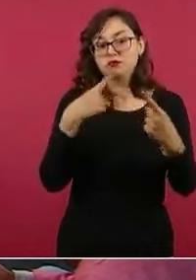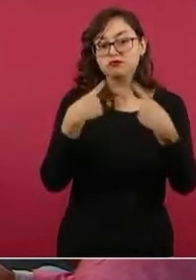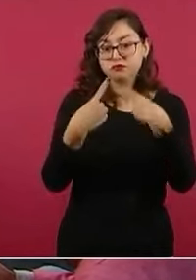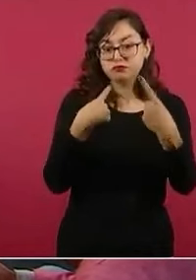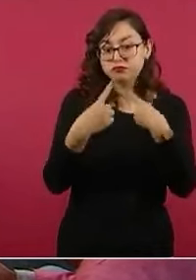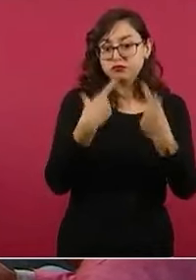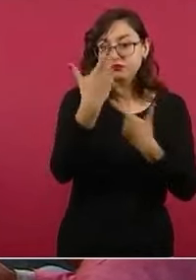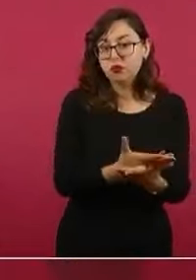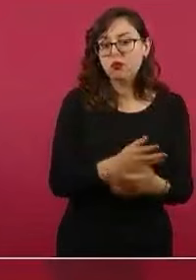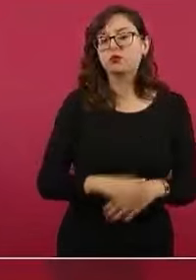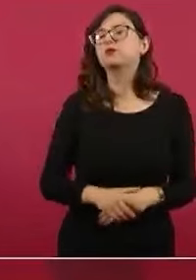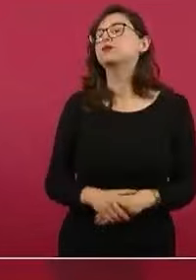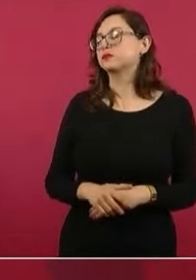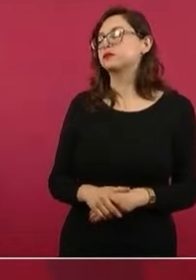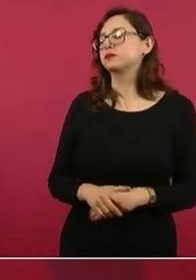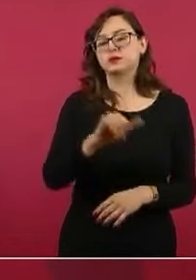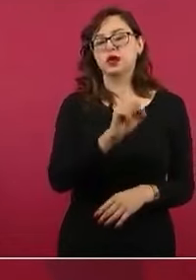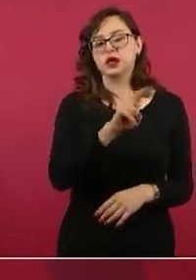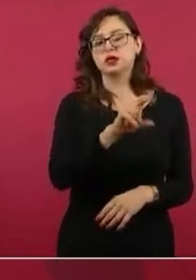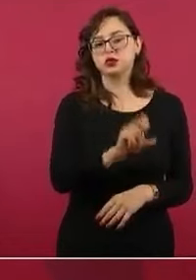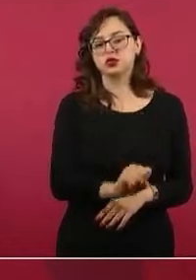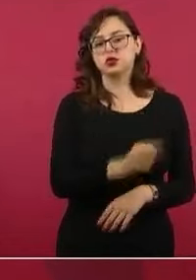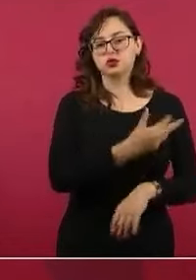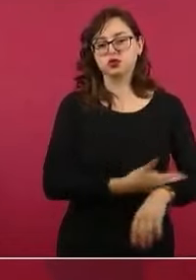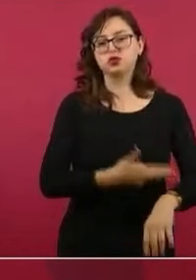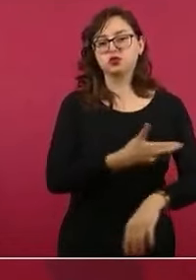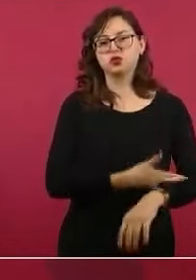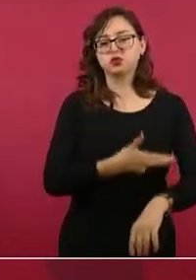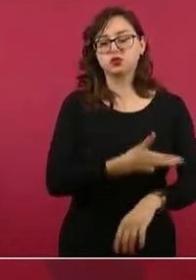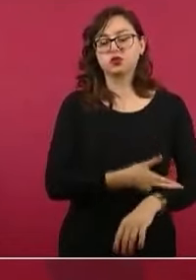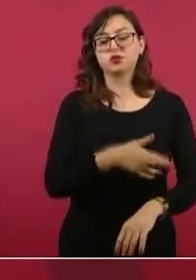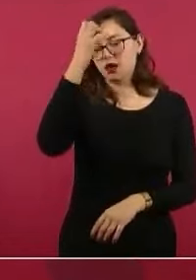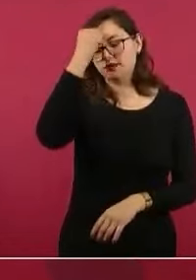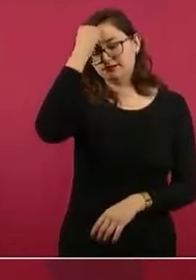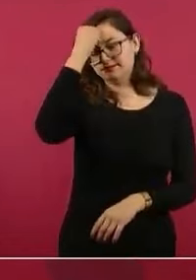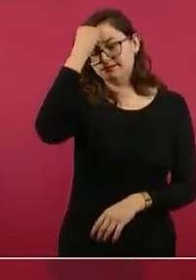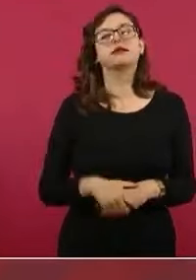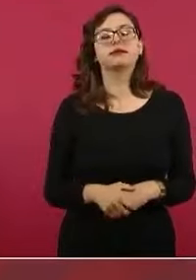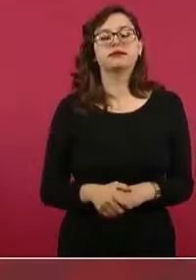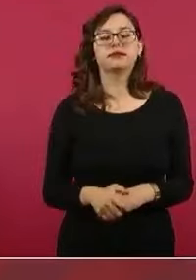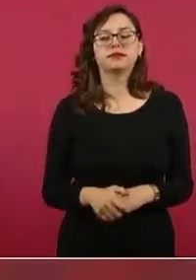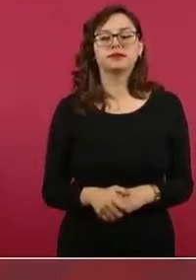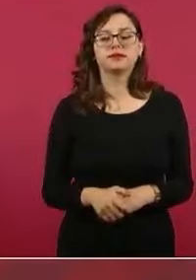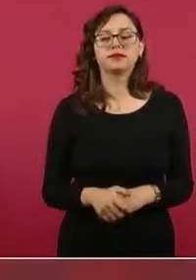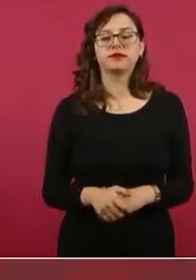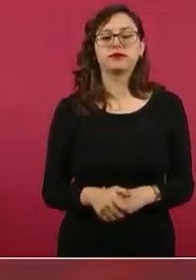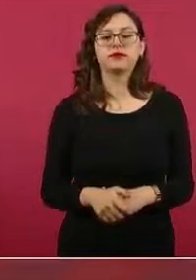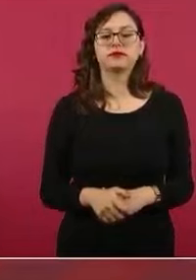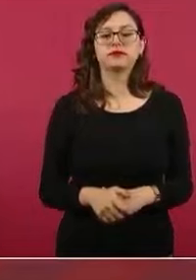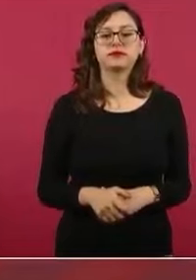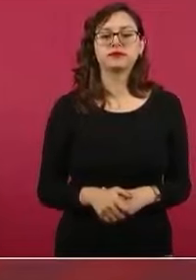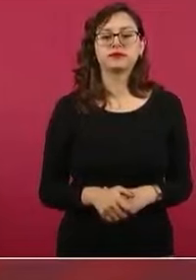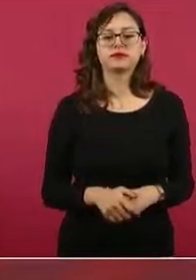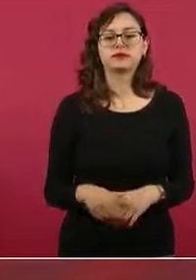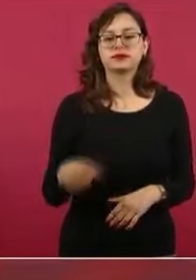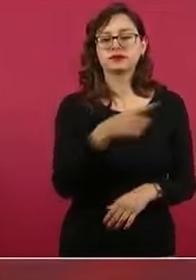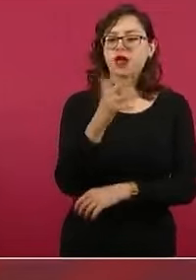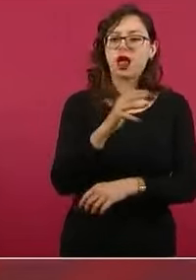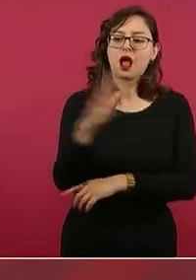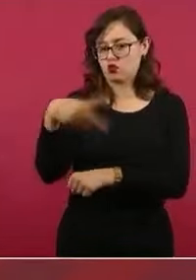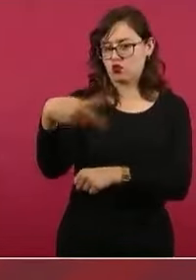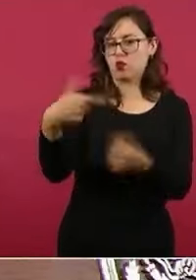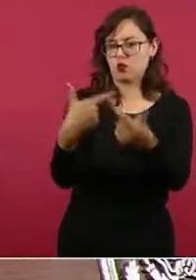esta problemática? Sí, sí, yo le pido a Jesús. Gracias. Además, se me olvidó decir algo. Ustedes que pertenecen a los movimientos animalistas